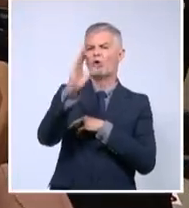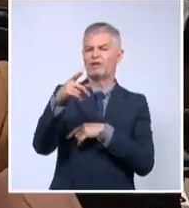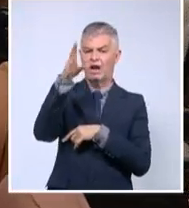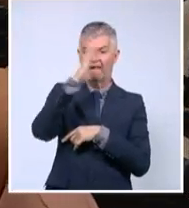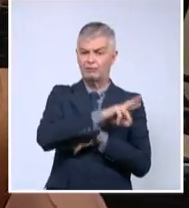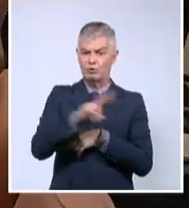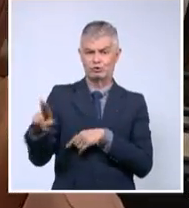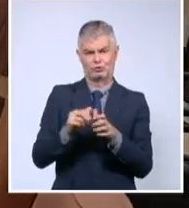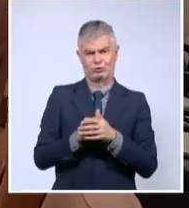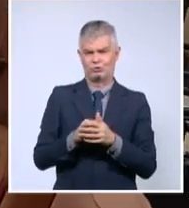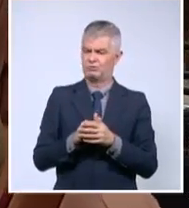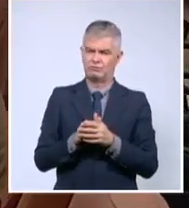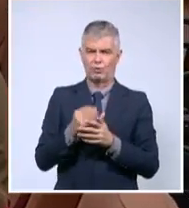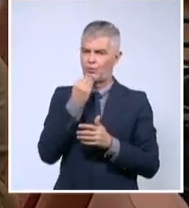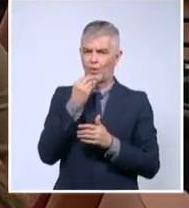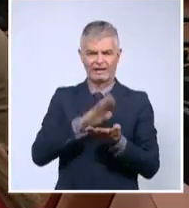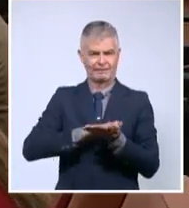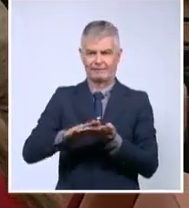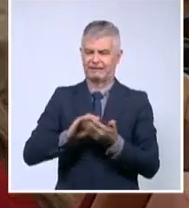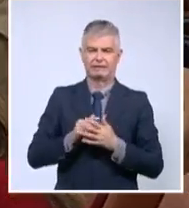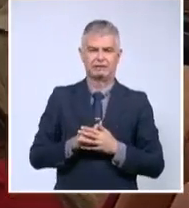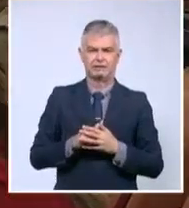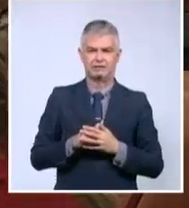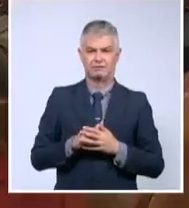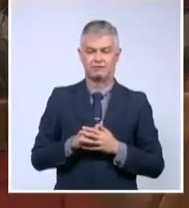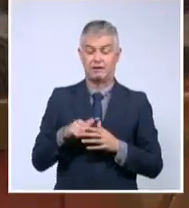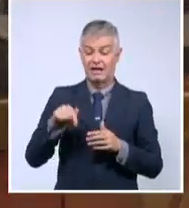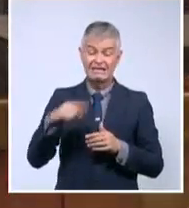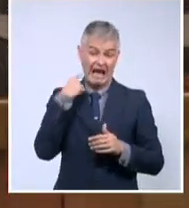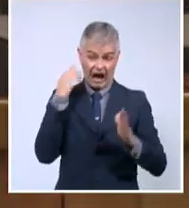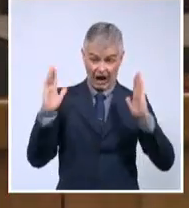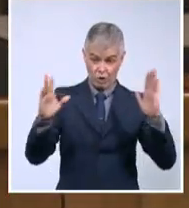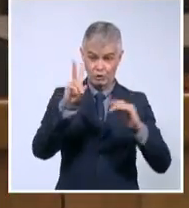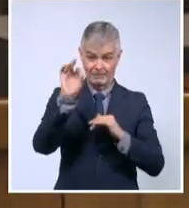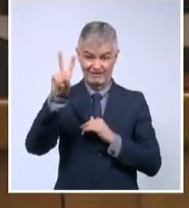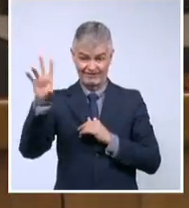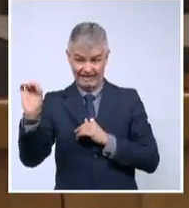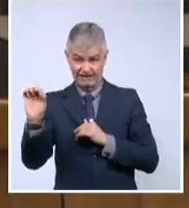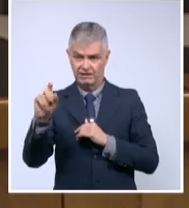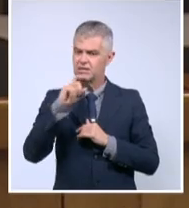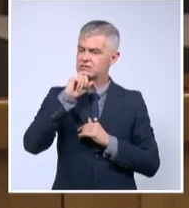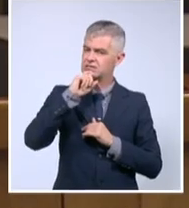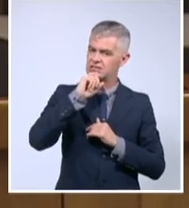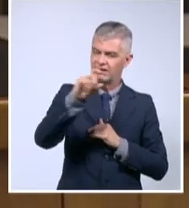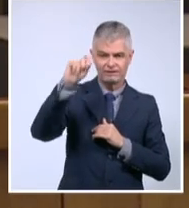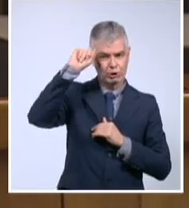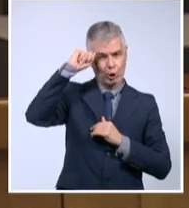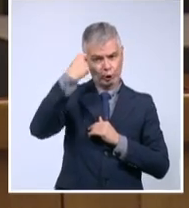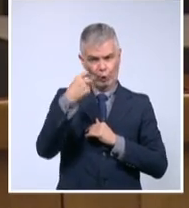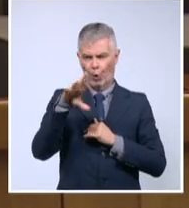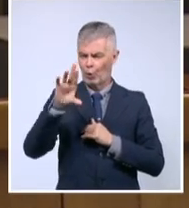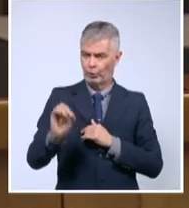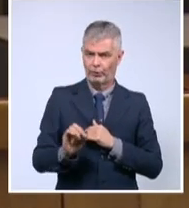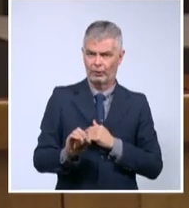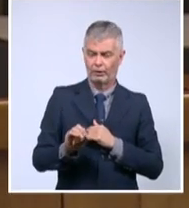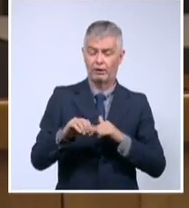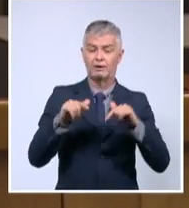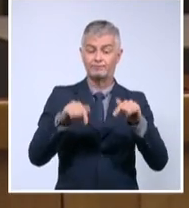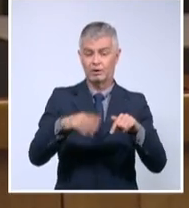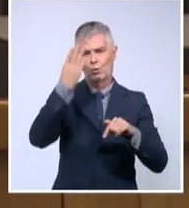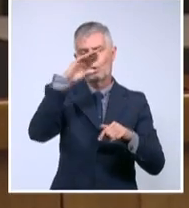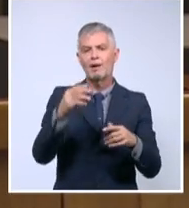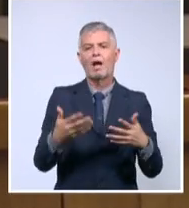y cubanos, después de un año tan desafiante y duro, nuestro pueblo merece celebrar sus avances y su